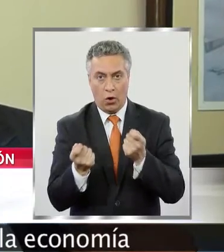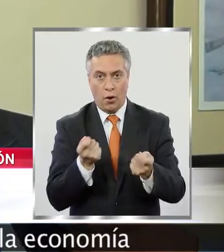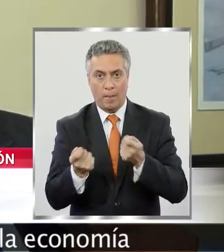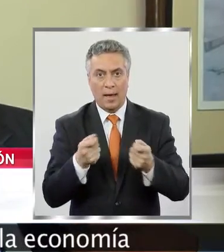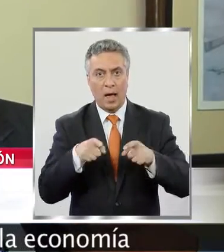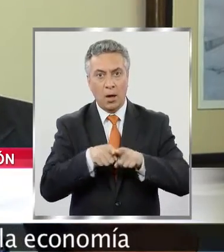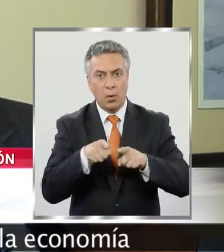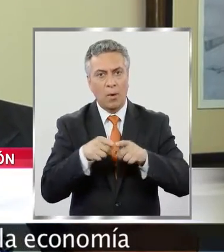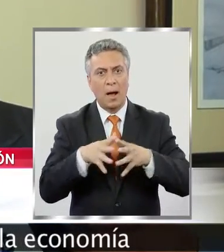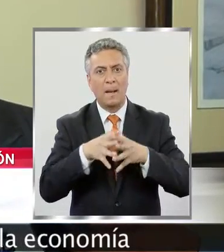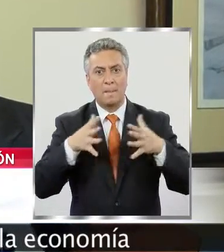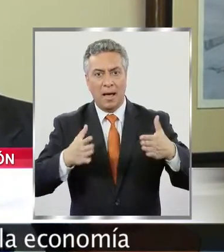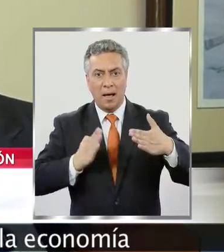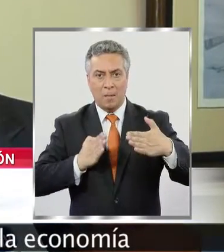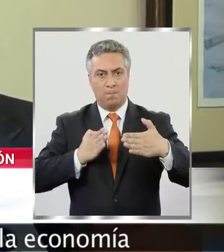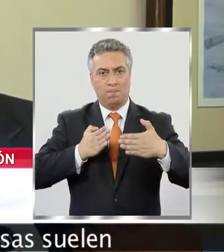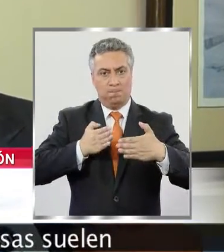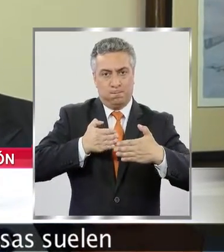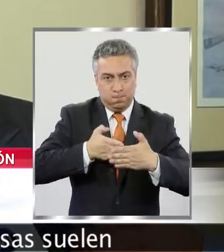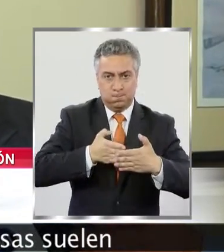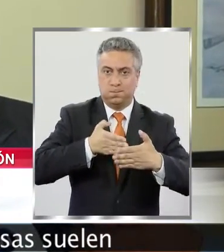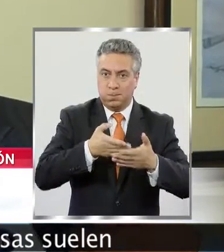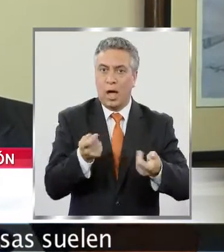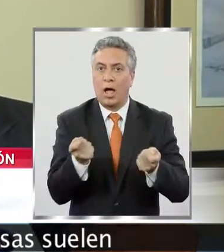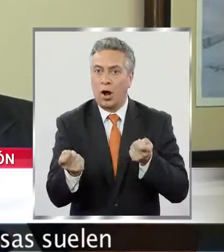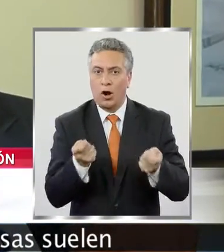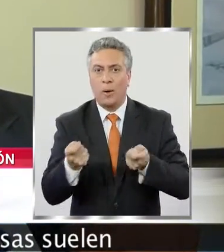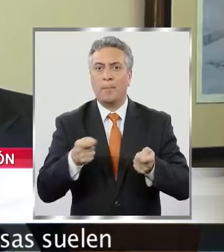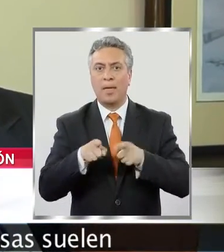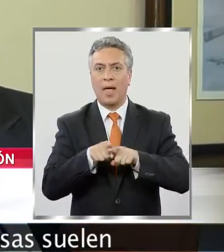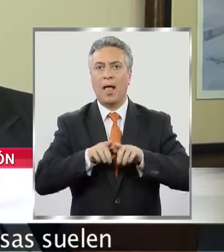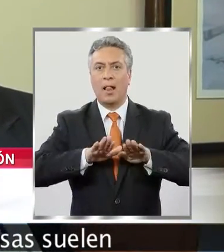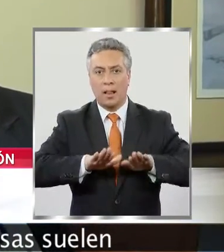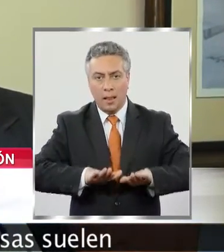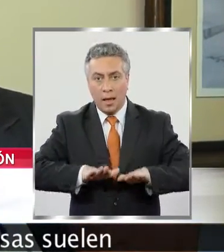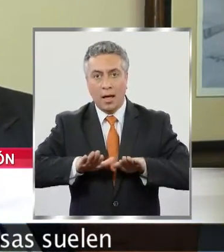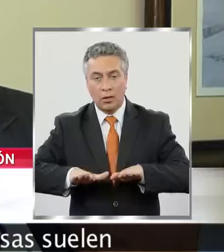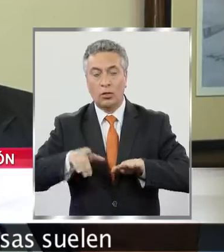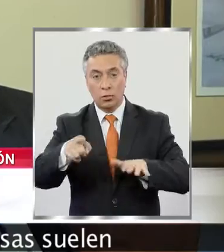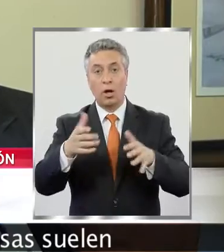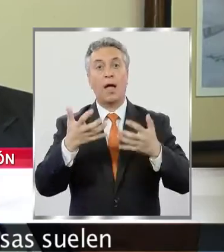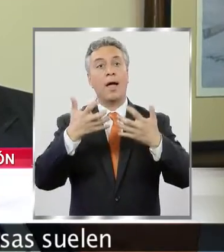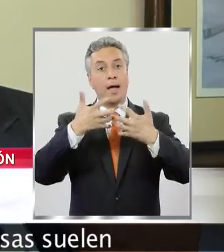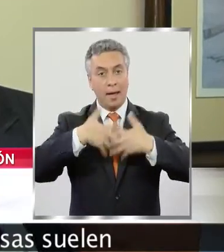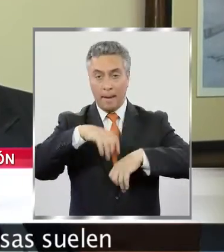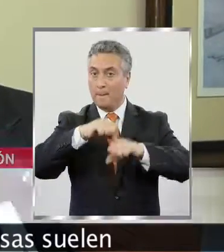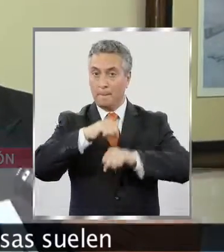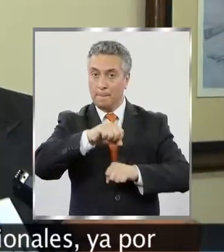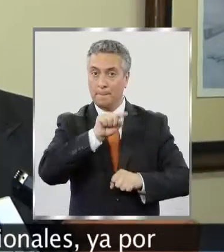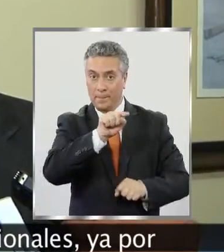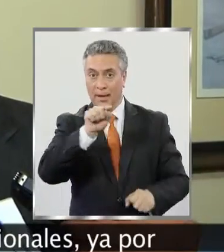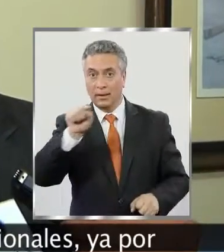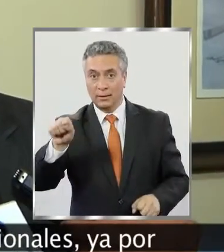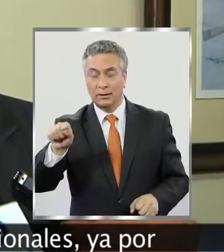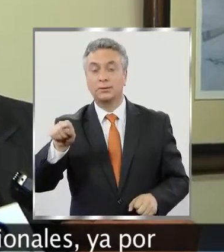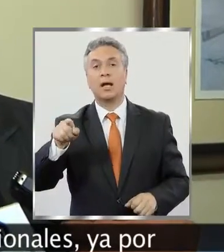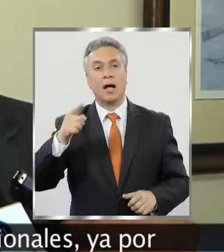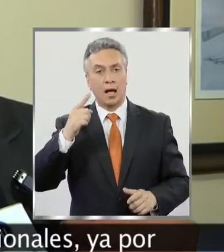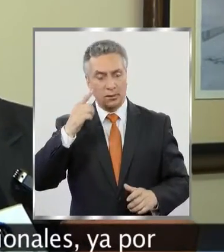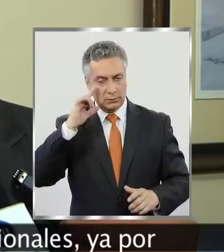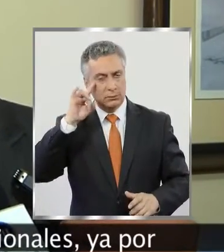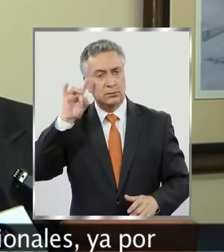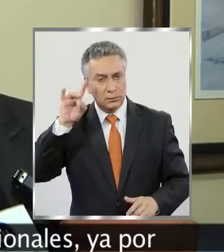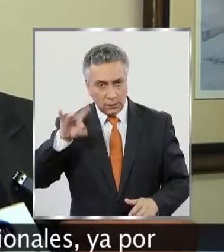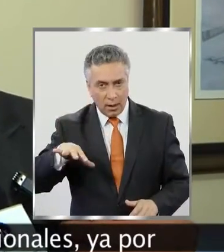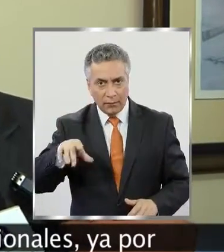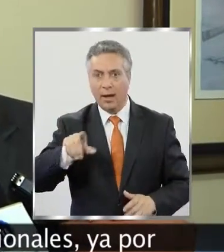más pesada, está más estancada, la economía anda más lento, las empresas suelen contratar menos